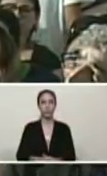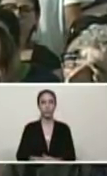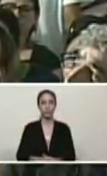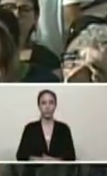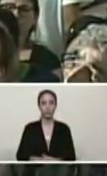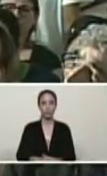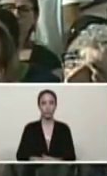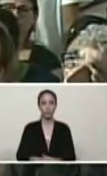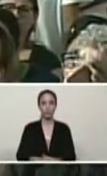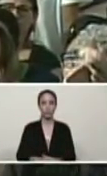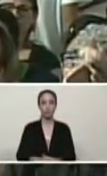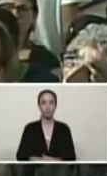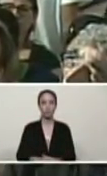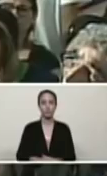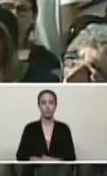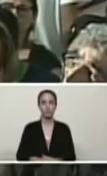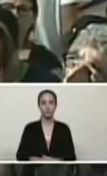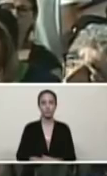birthday